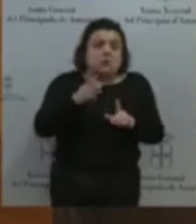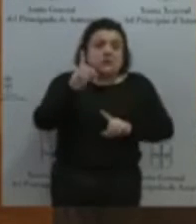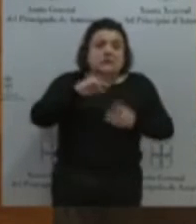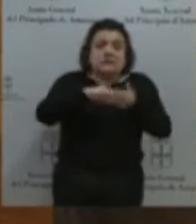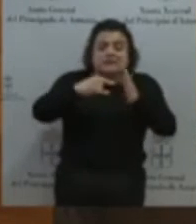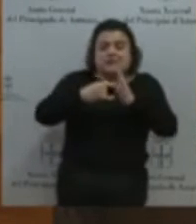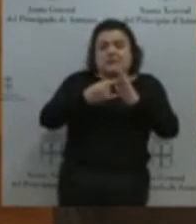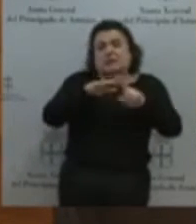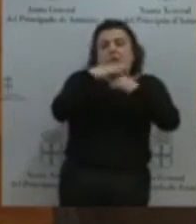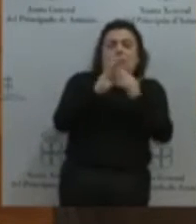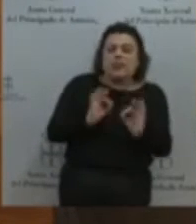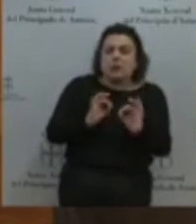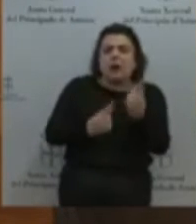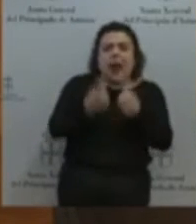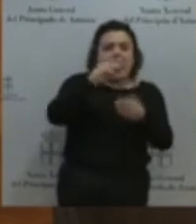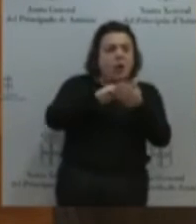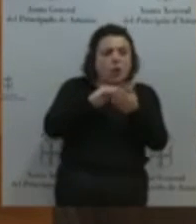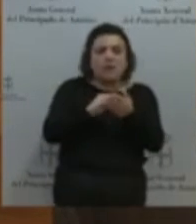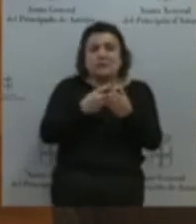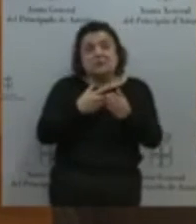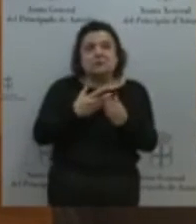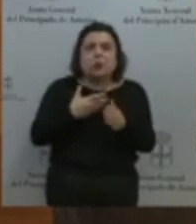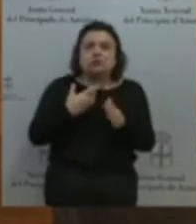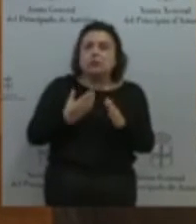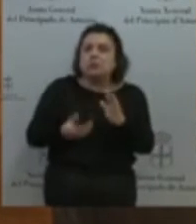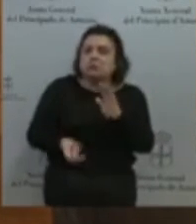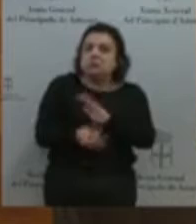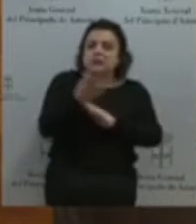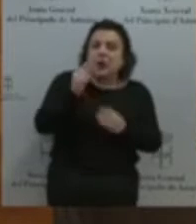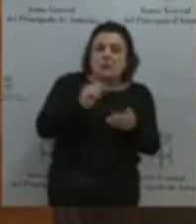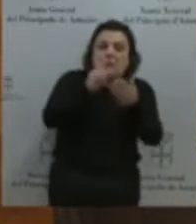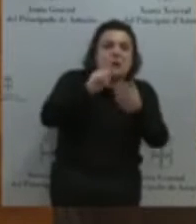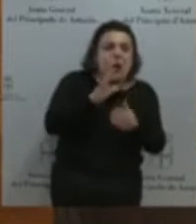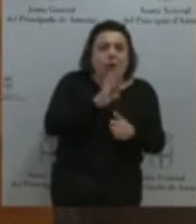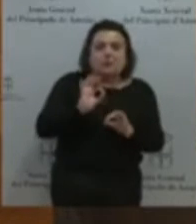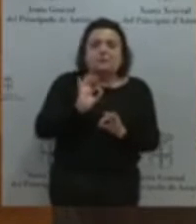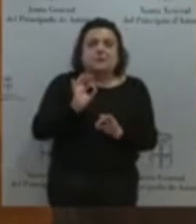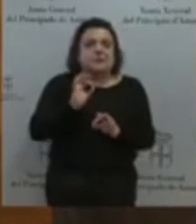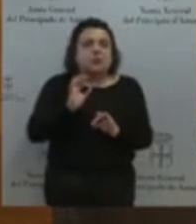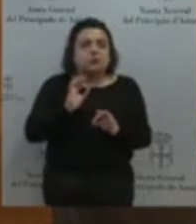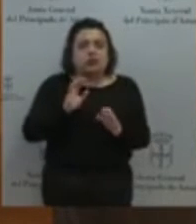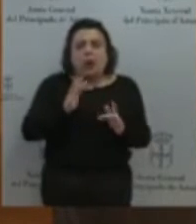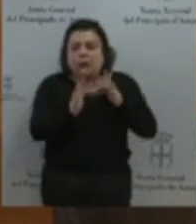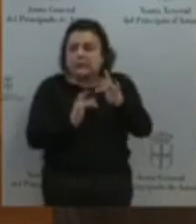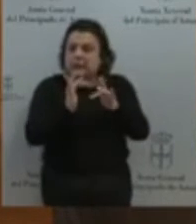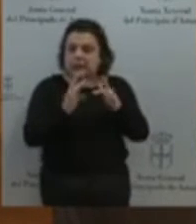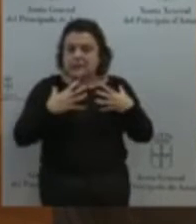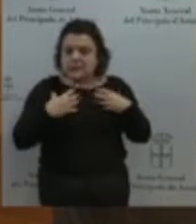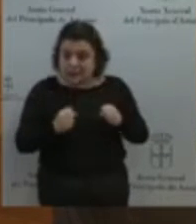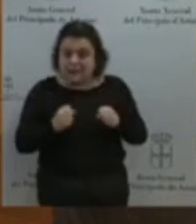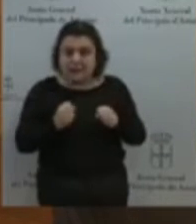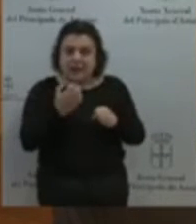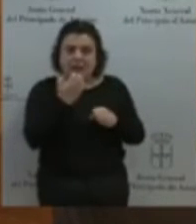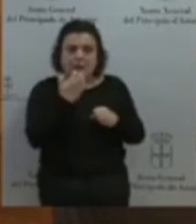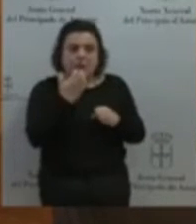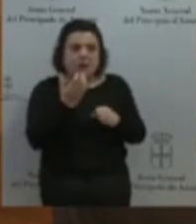paradójicas, porque es que una catástrofe sanitaria ha redundado en la conversión o en la profundización